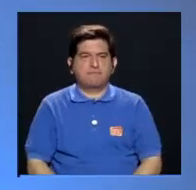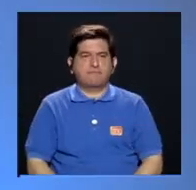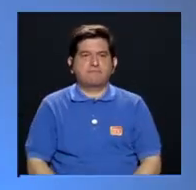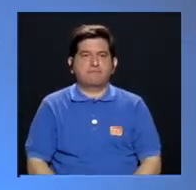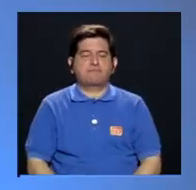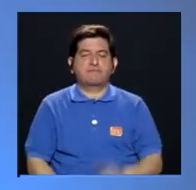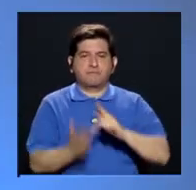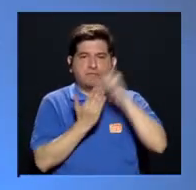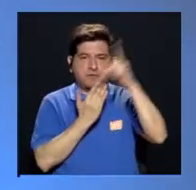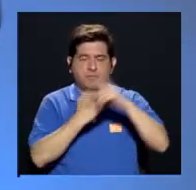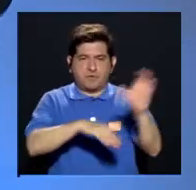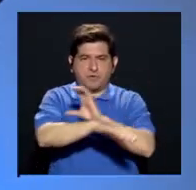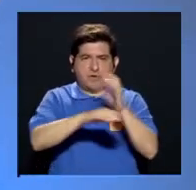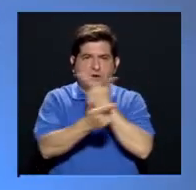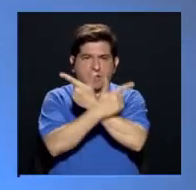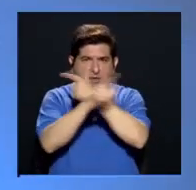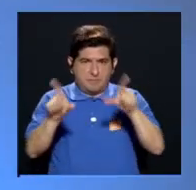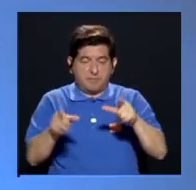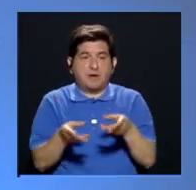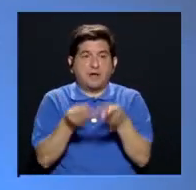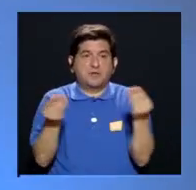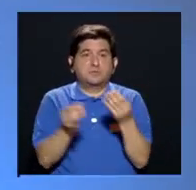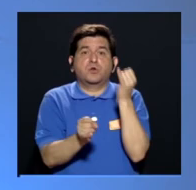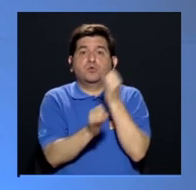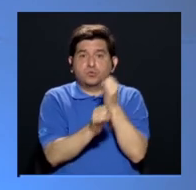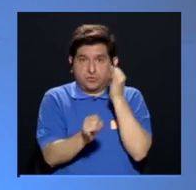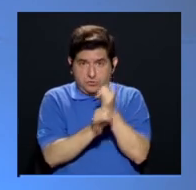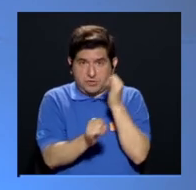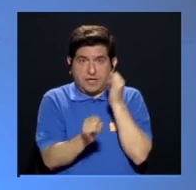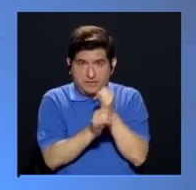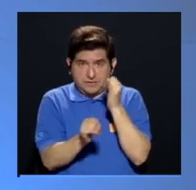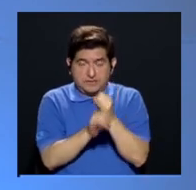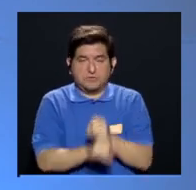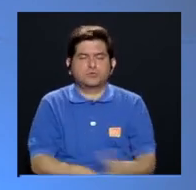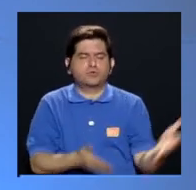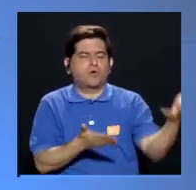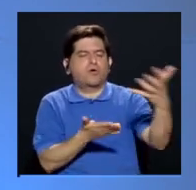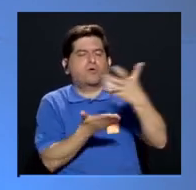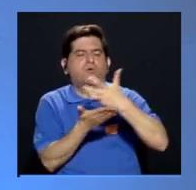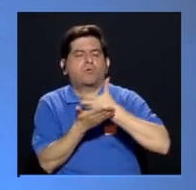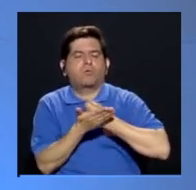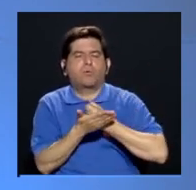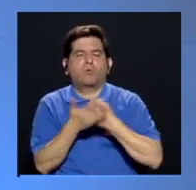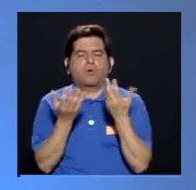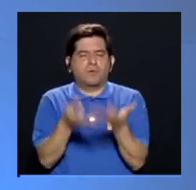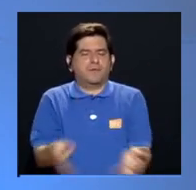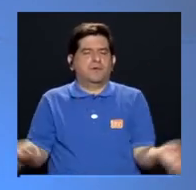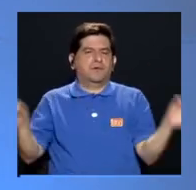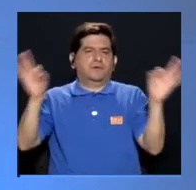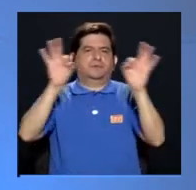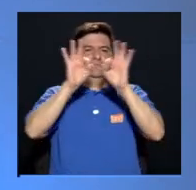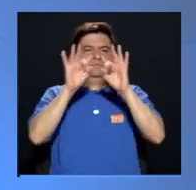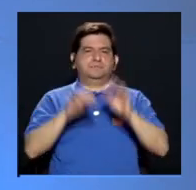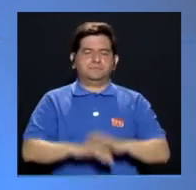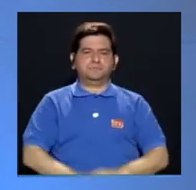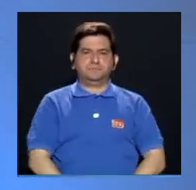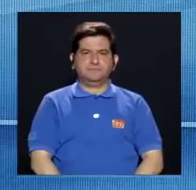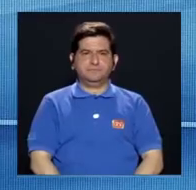plataformas de software libre que nos producen institucionalmente un ahorro muy importante.